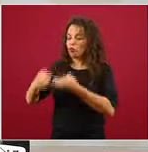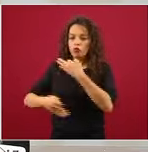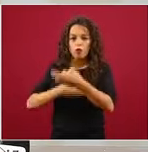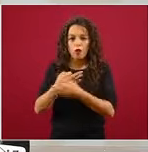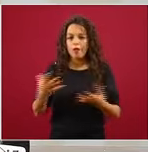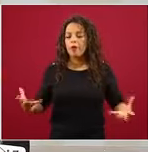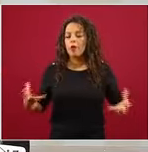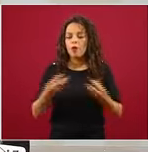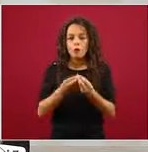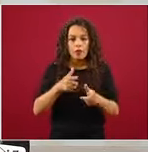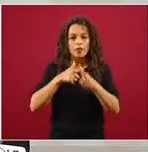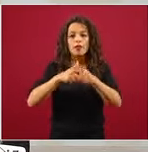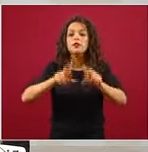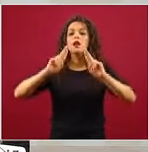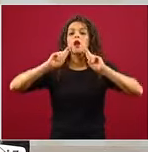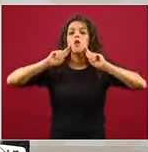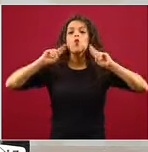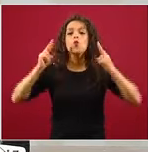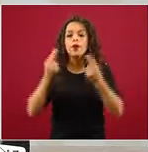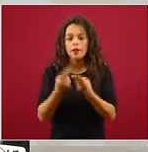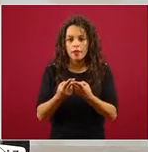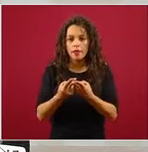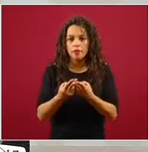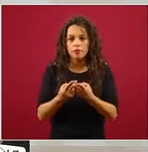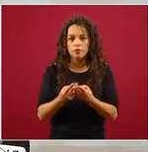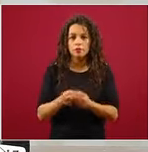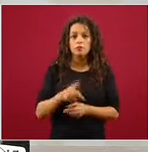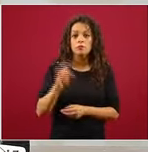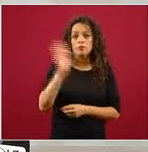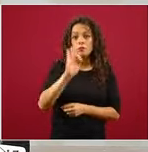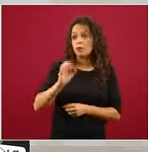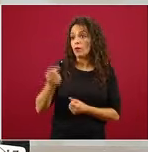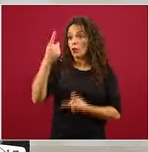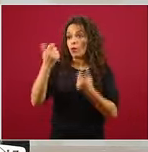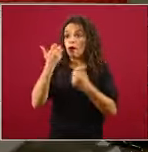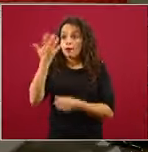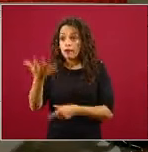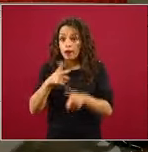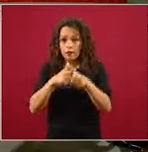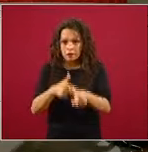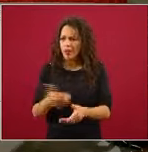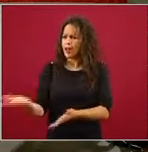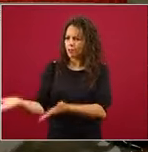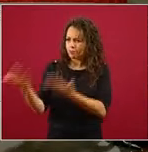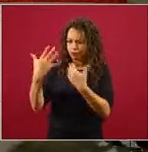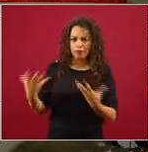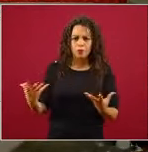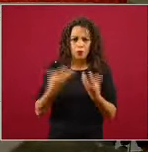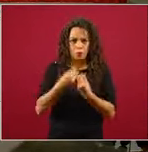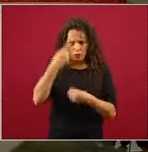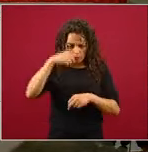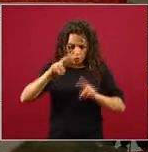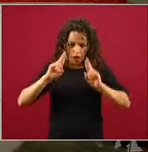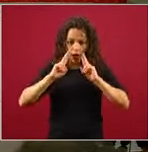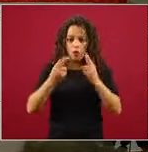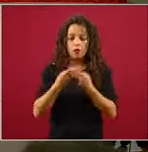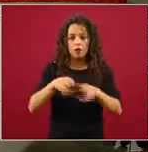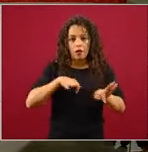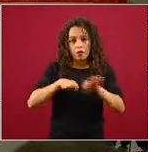pues se le invita nuevamente a que se integre a la unidad nacional. Muchas gracias. Juan Carlos, por favor.